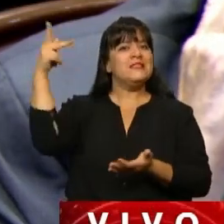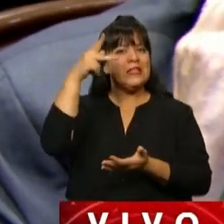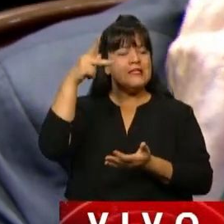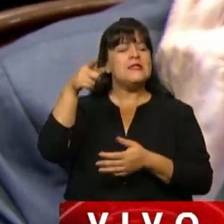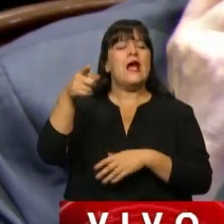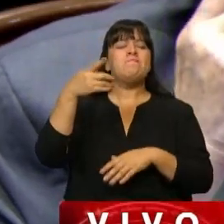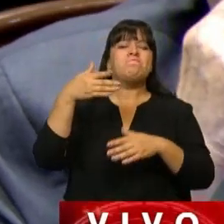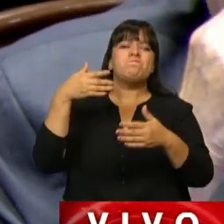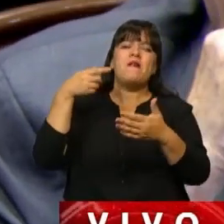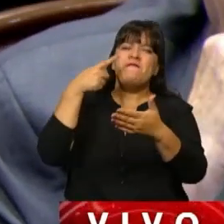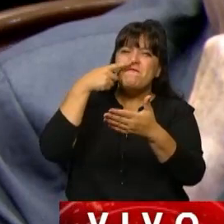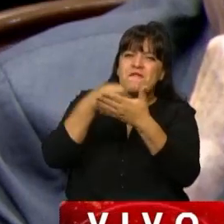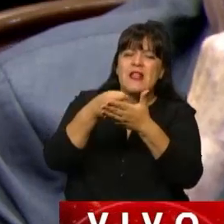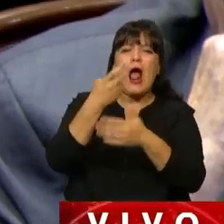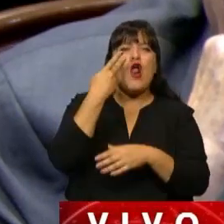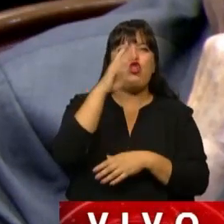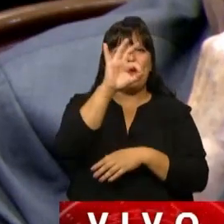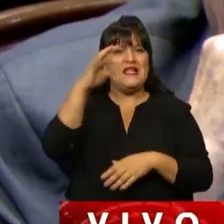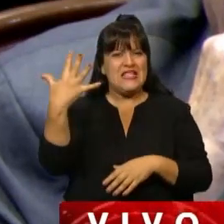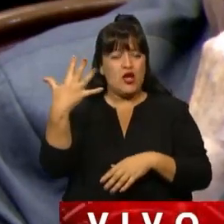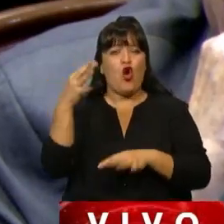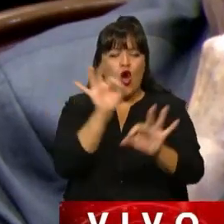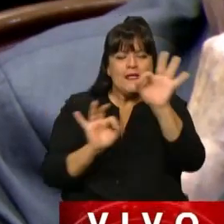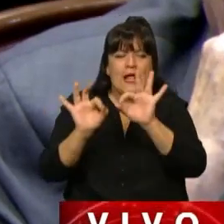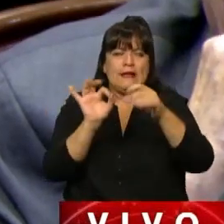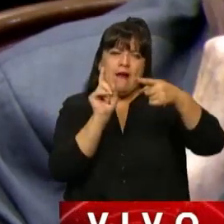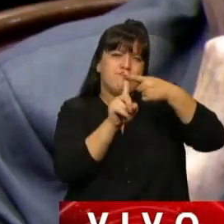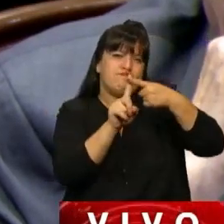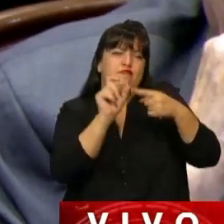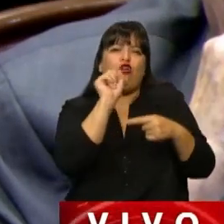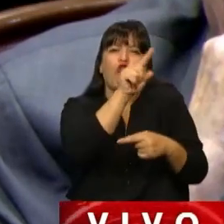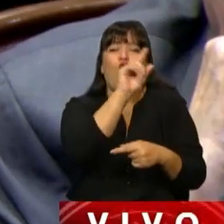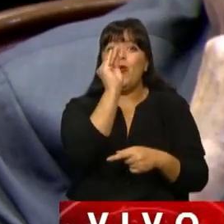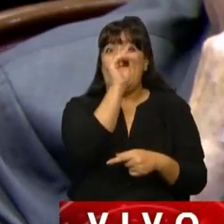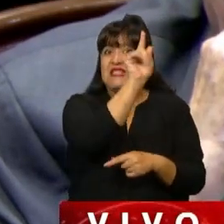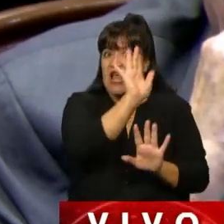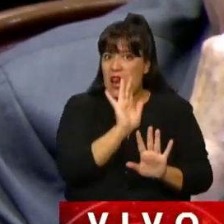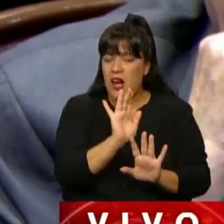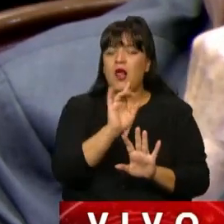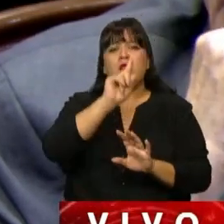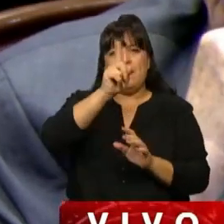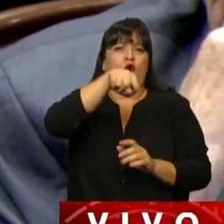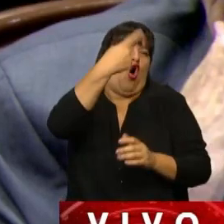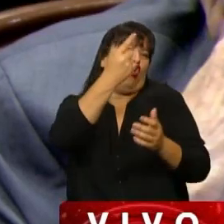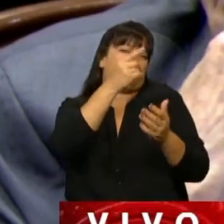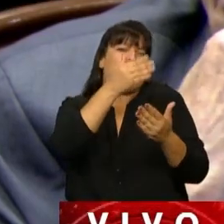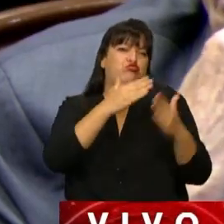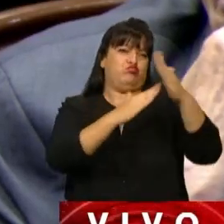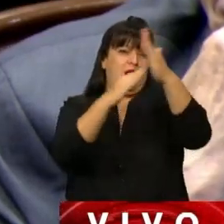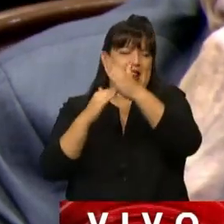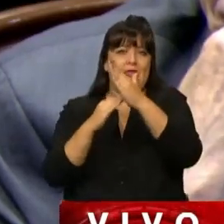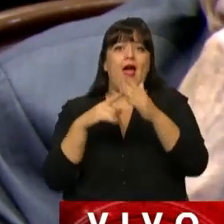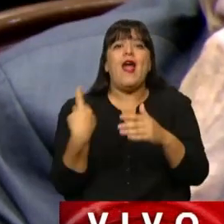del 2005, en una estrategia coordinada con la República Federativa de Brasil y otros líderes,